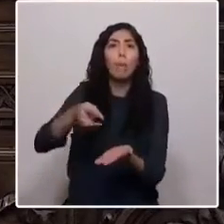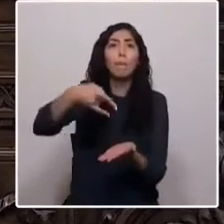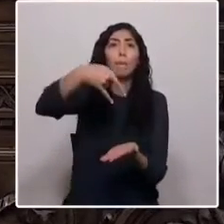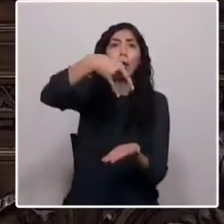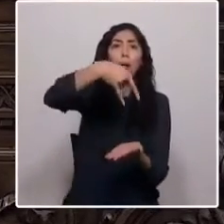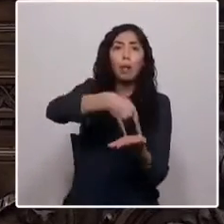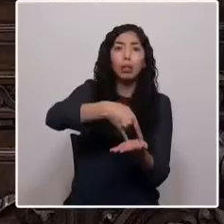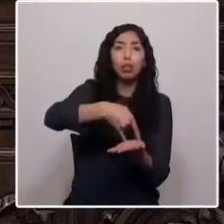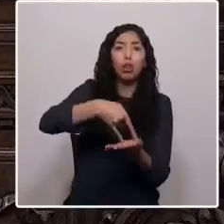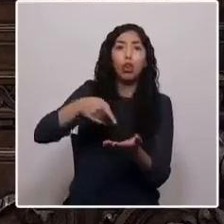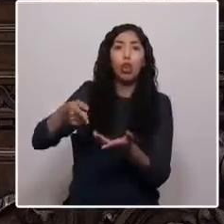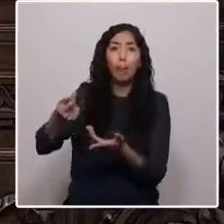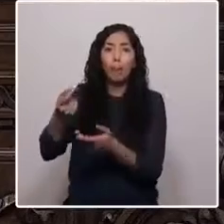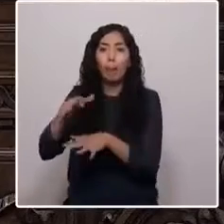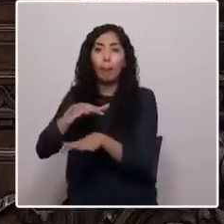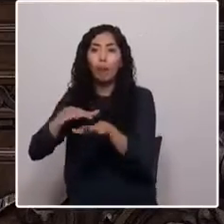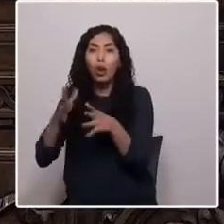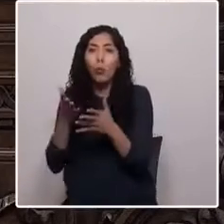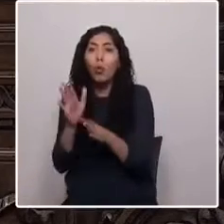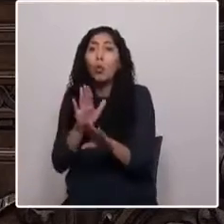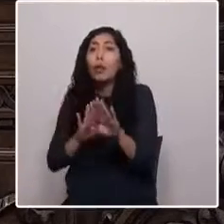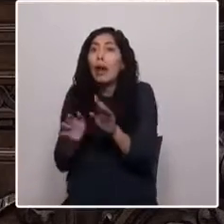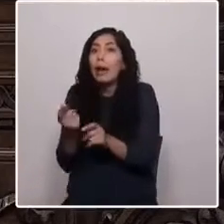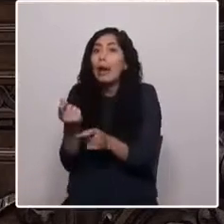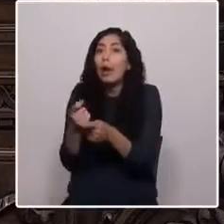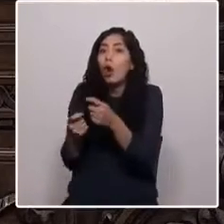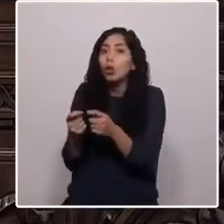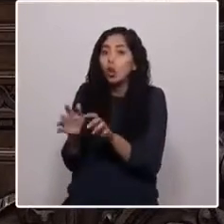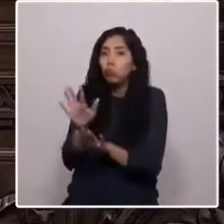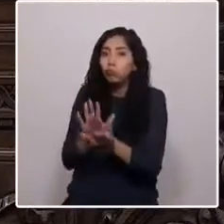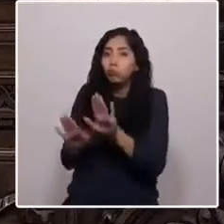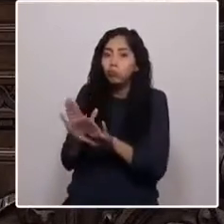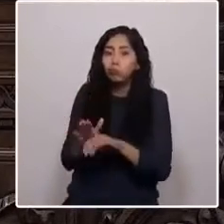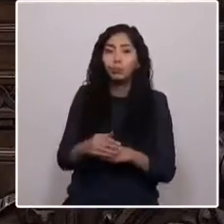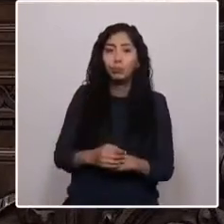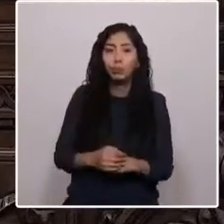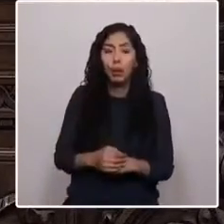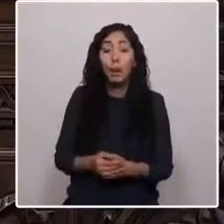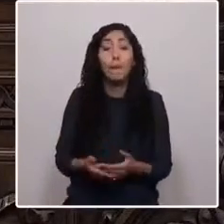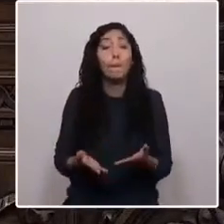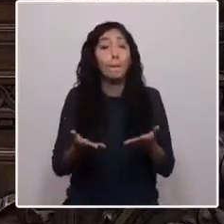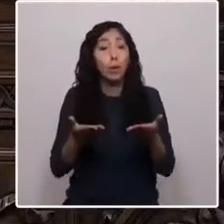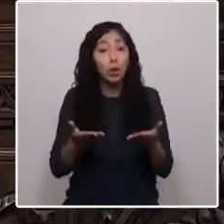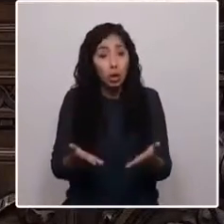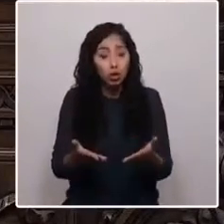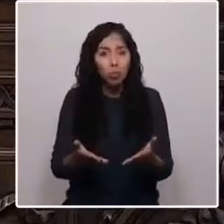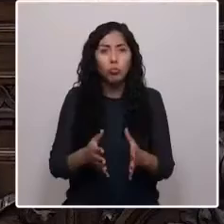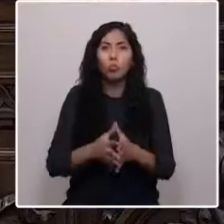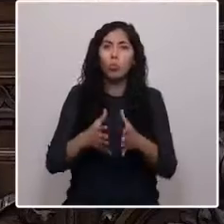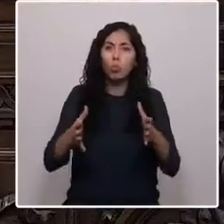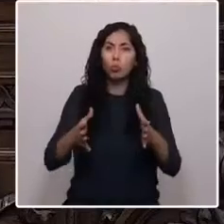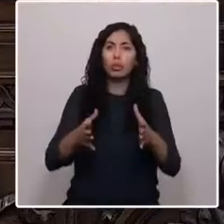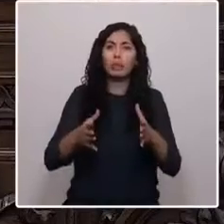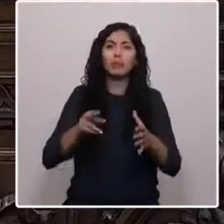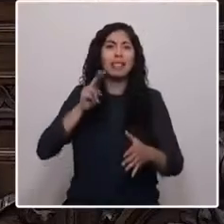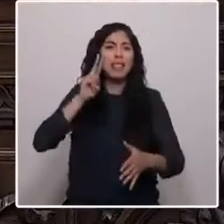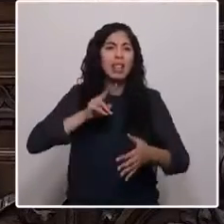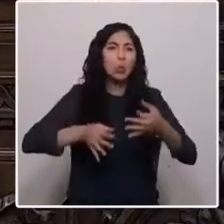fin de proteger sus negocios. Por eso se acumuló injusticia y